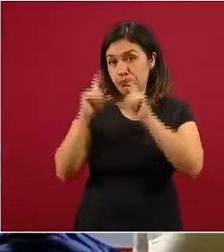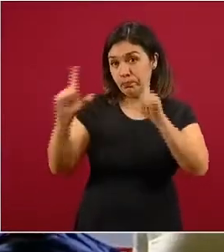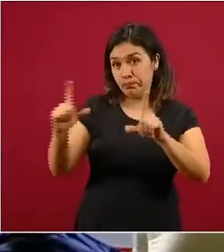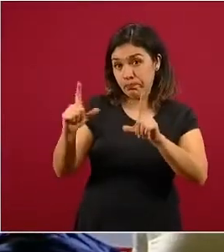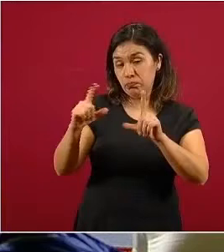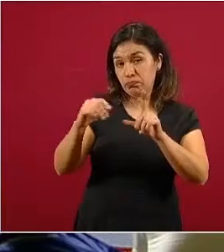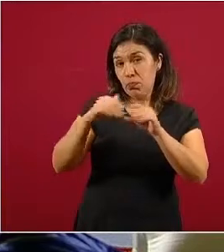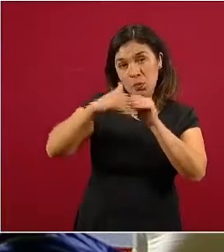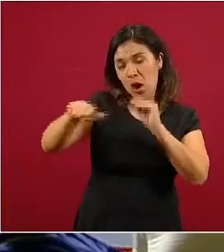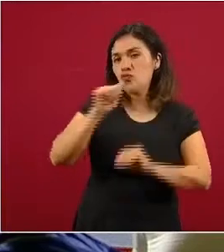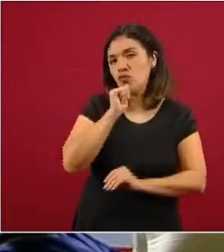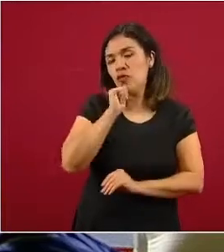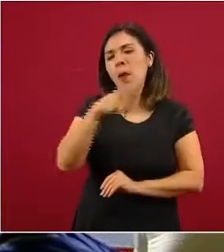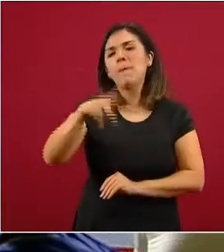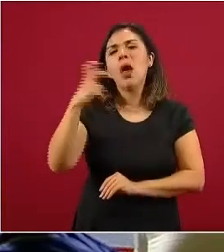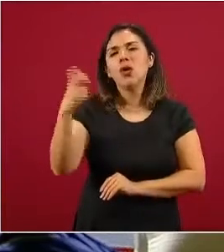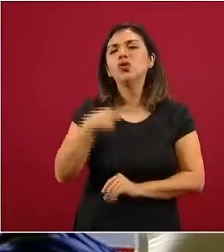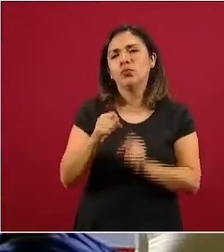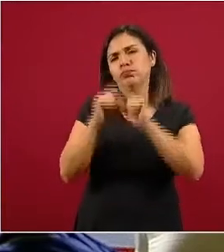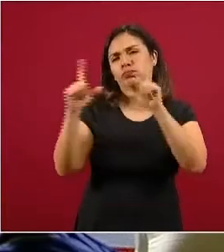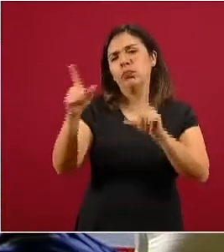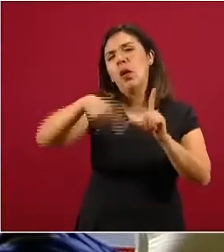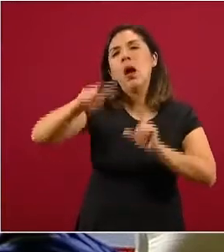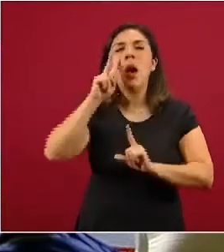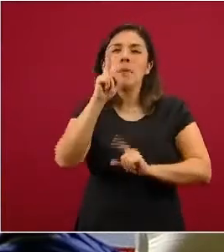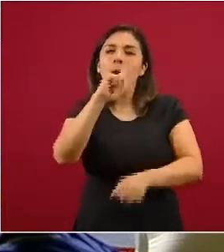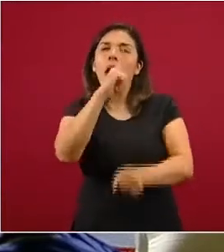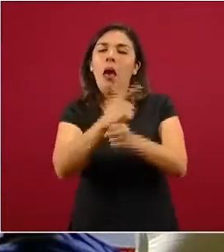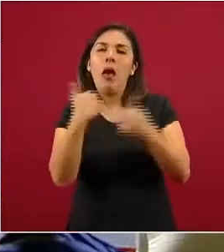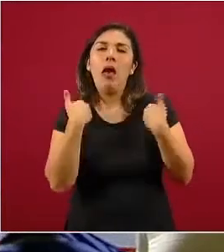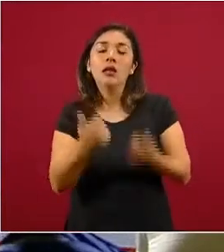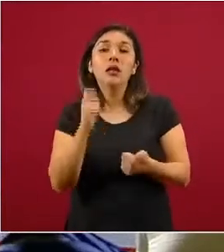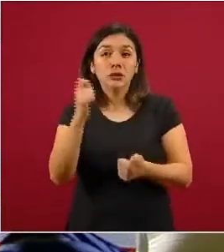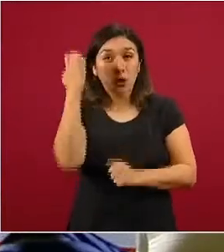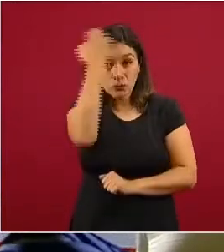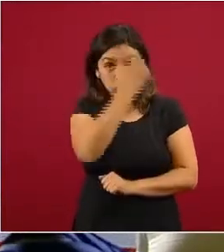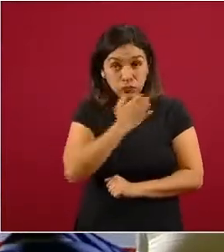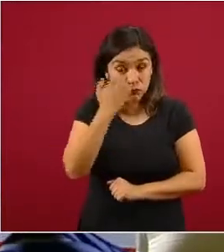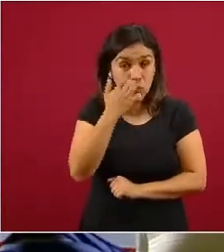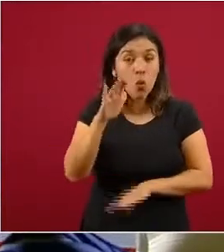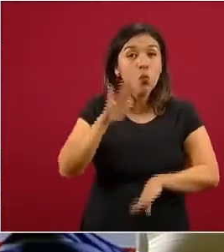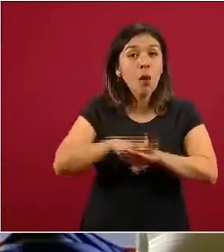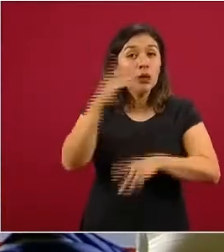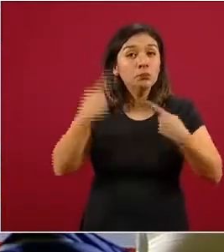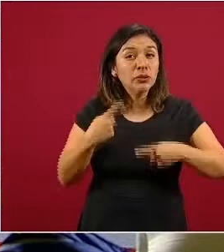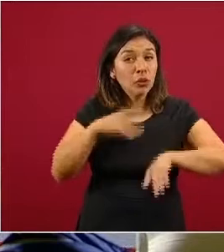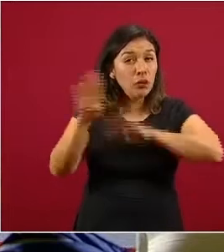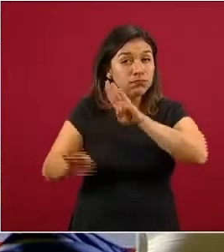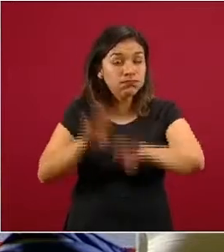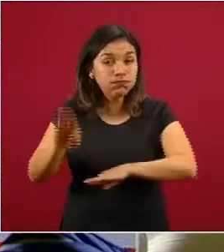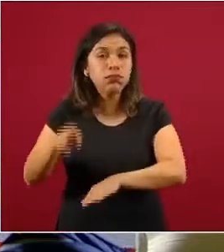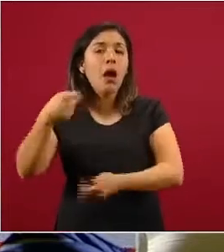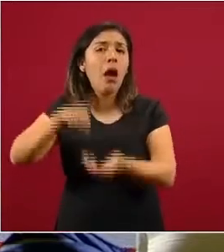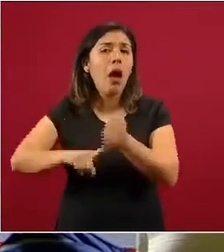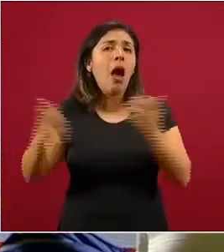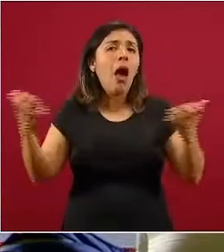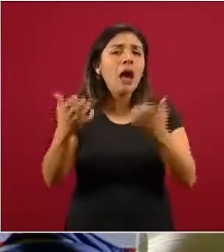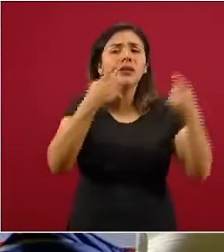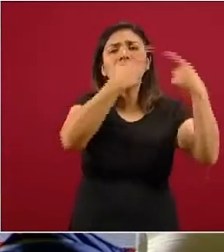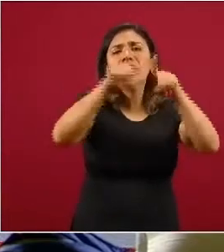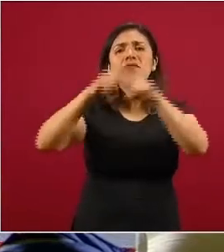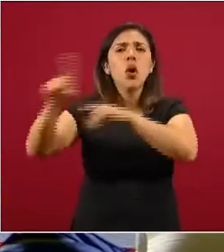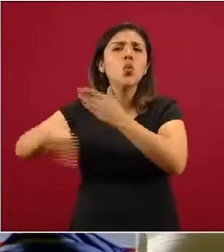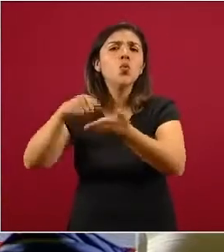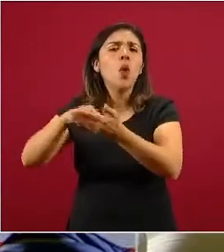federativas. Entonces, cuando quieran ver, lo que tenemos es que para esas 24 entidades federativas, hasta la